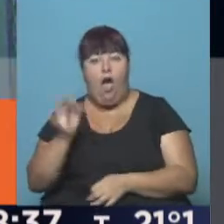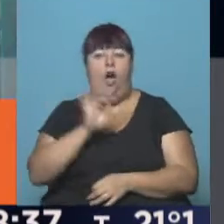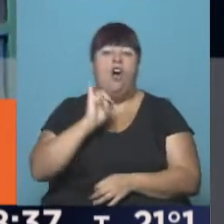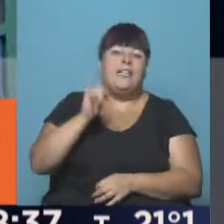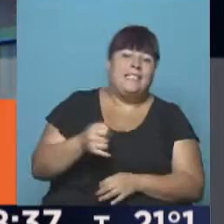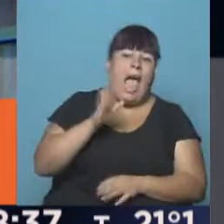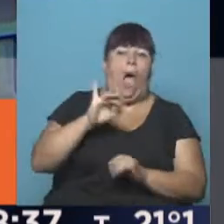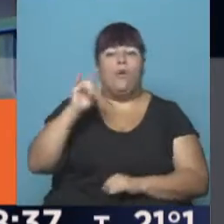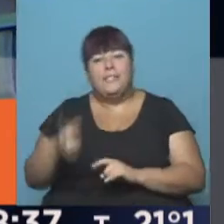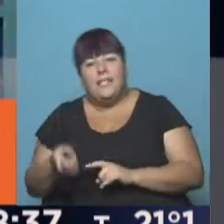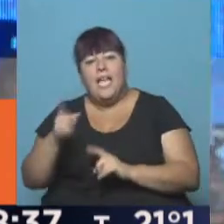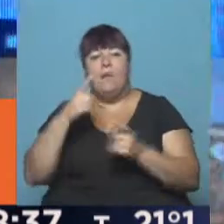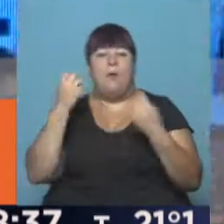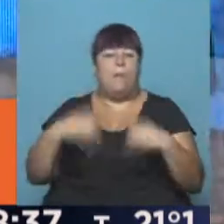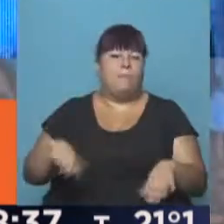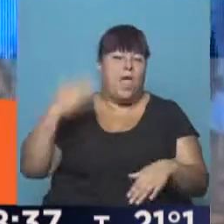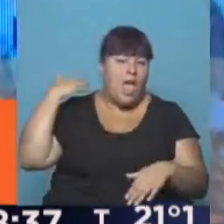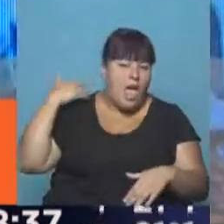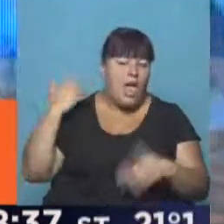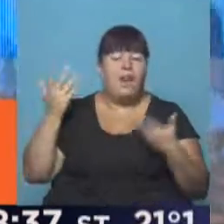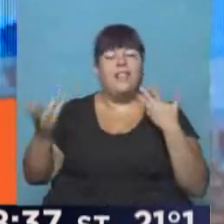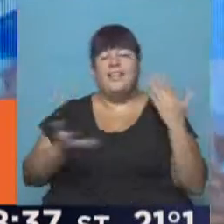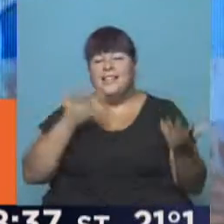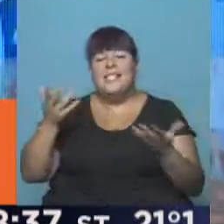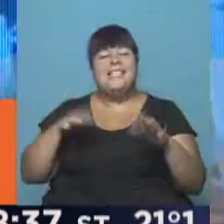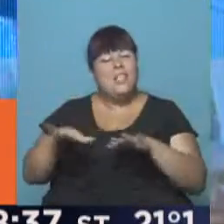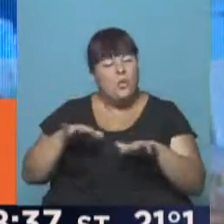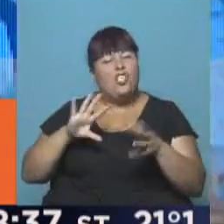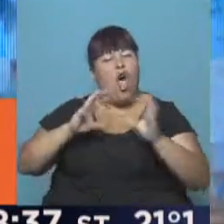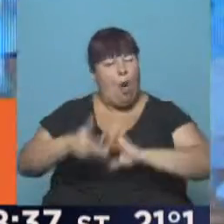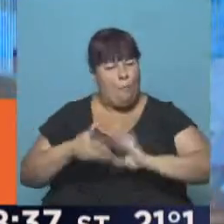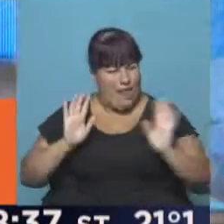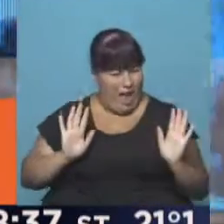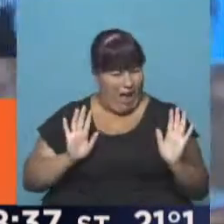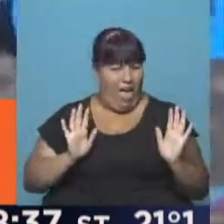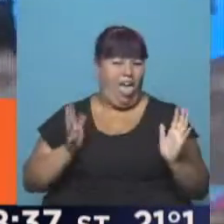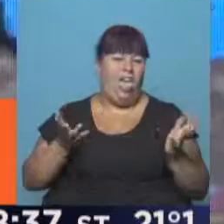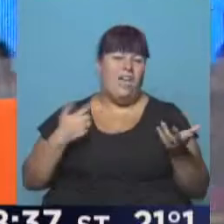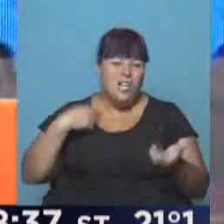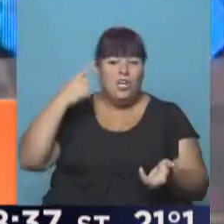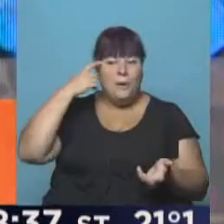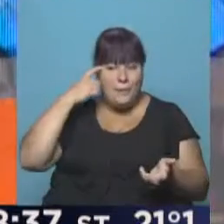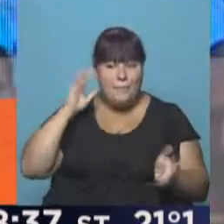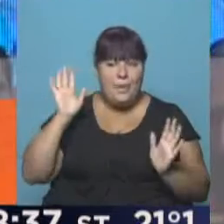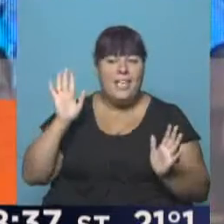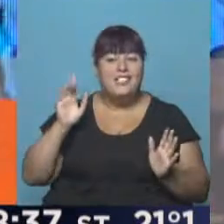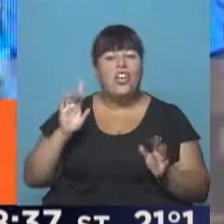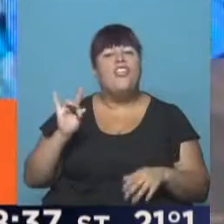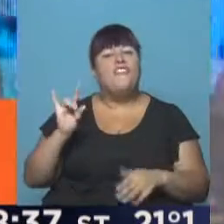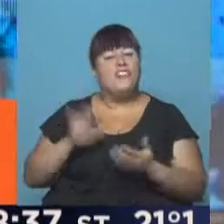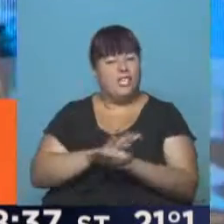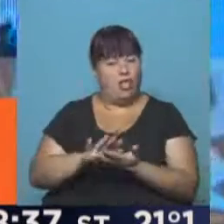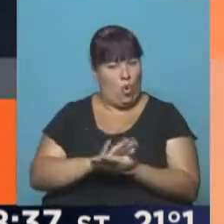ir a algunas clases porque se perdieron muchas digamos es una situación compleja y creo que no fácil de